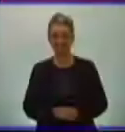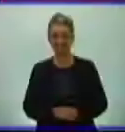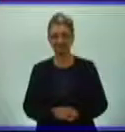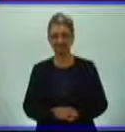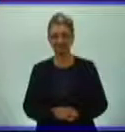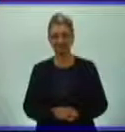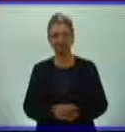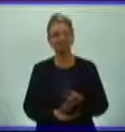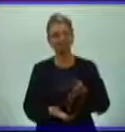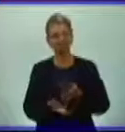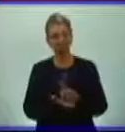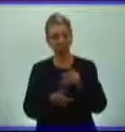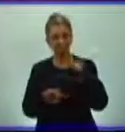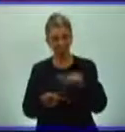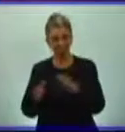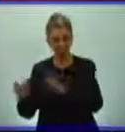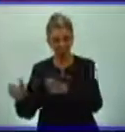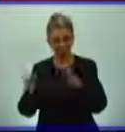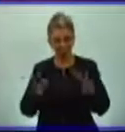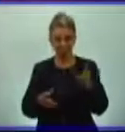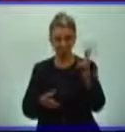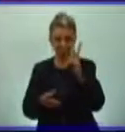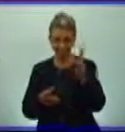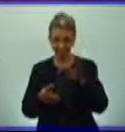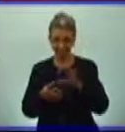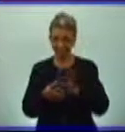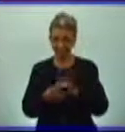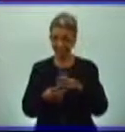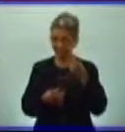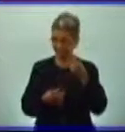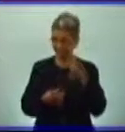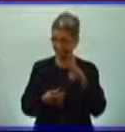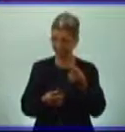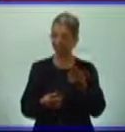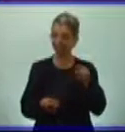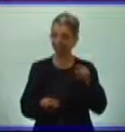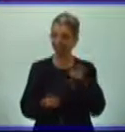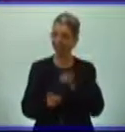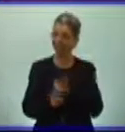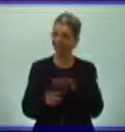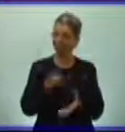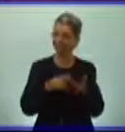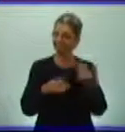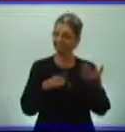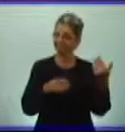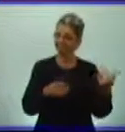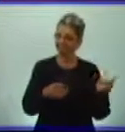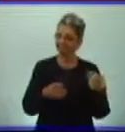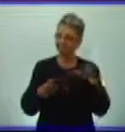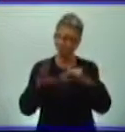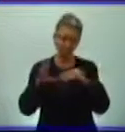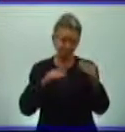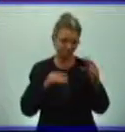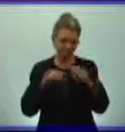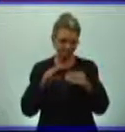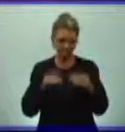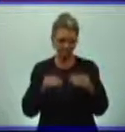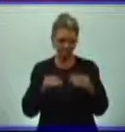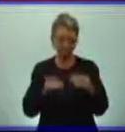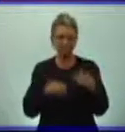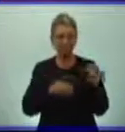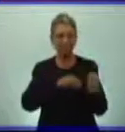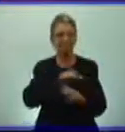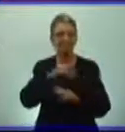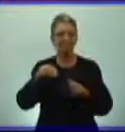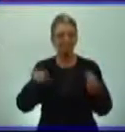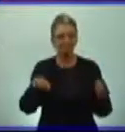Continuamos las orientaciones para segundo grado. En los encuentros anteriores hemos estado conversando sobre los cambios